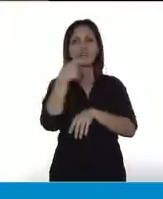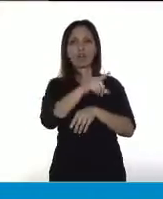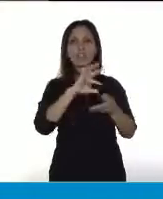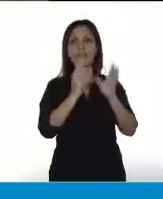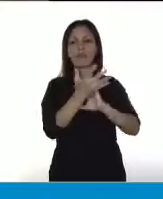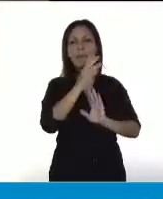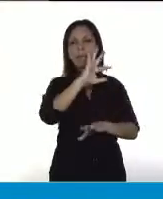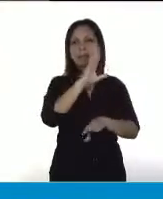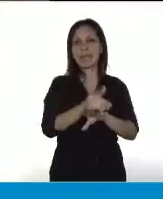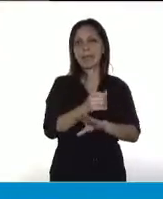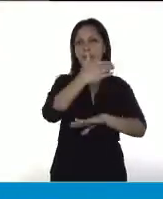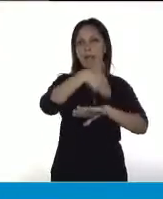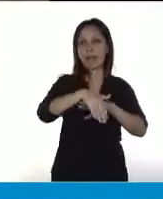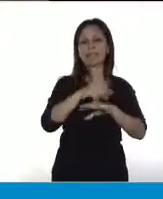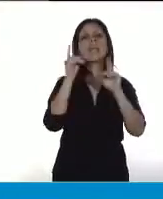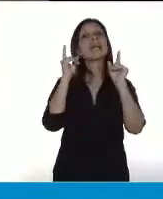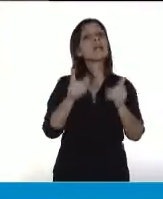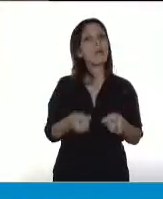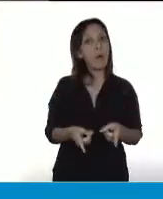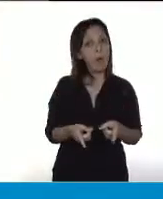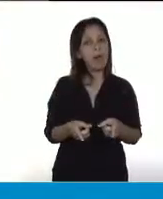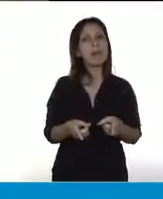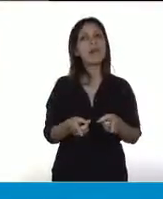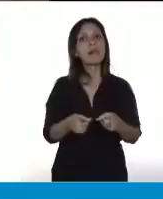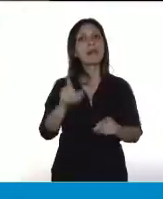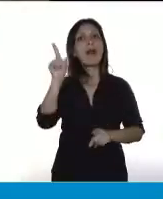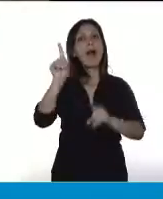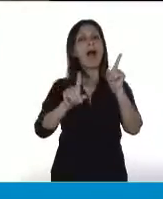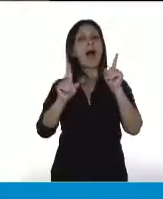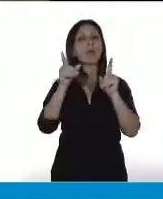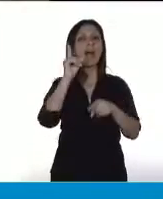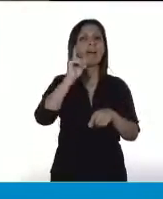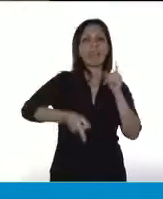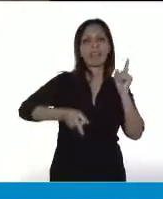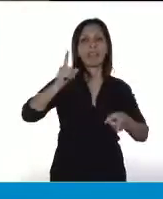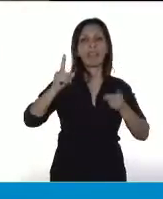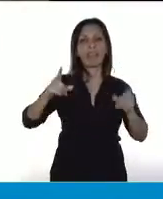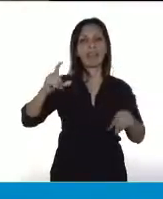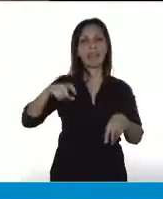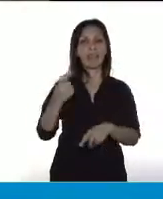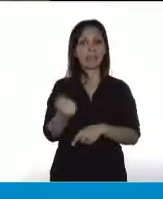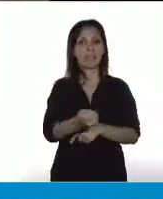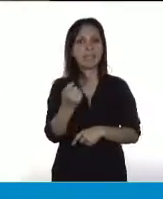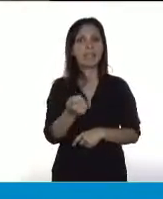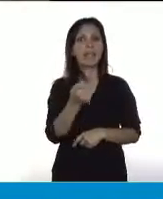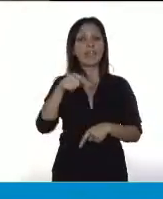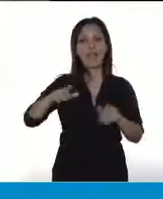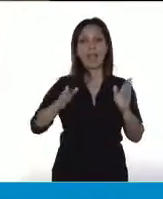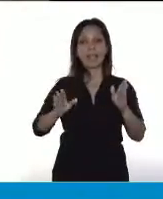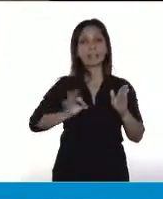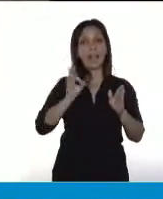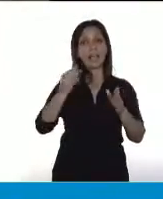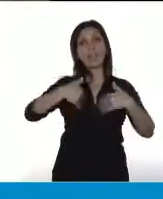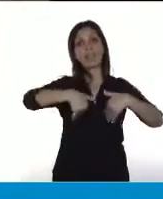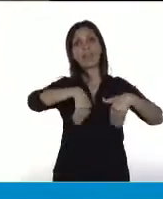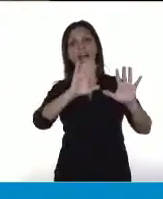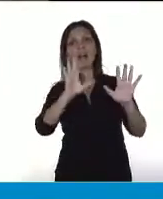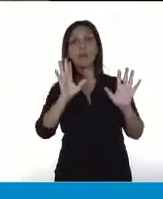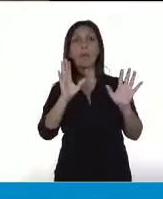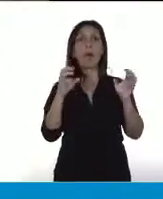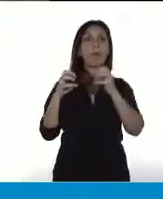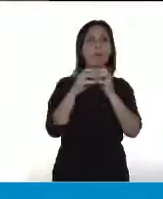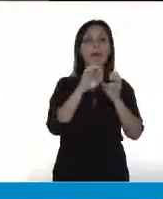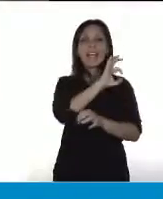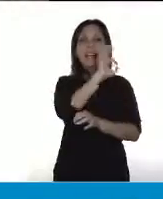a pesar incluso de las direcciones sindicales burocráticas que este año dejaron pasar rebajas salariales,